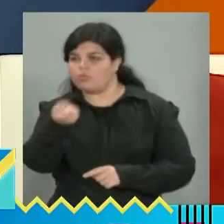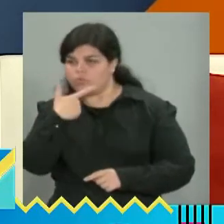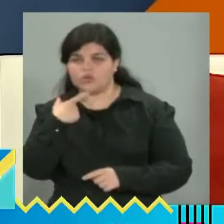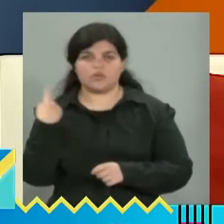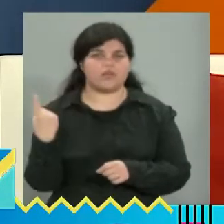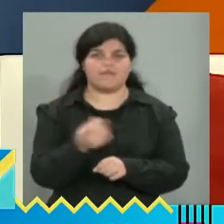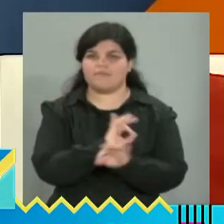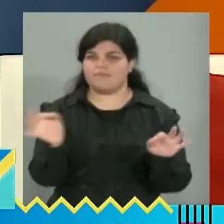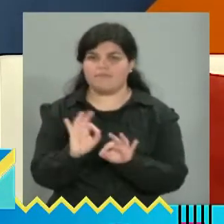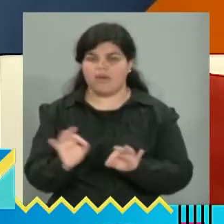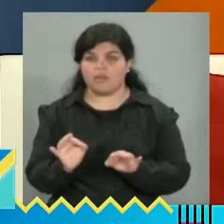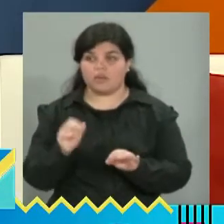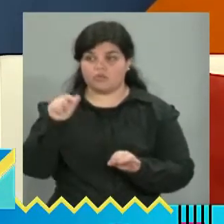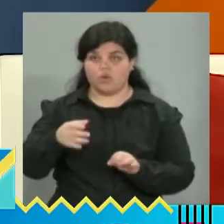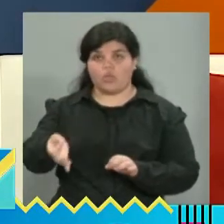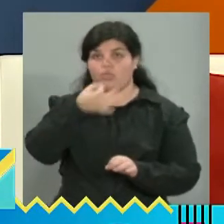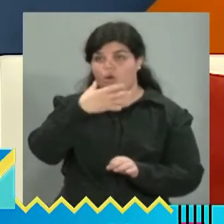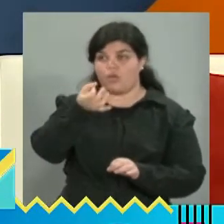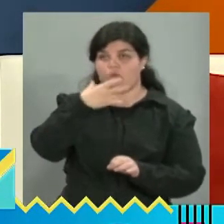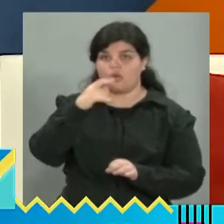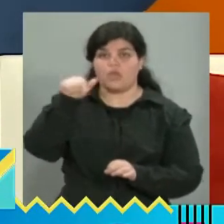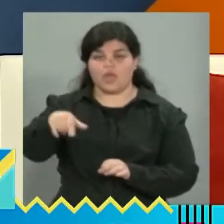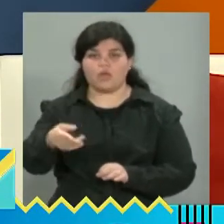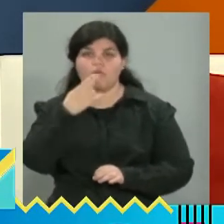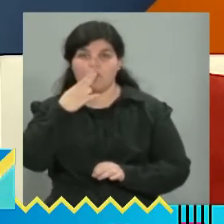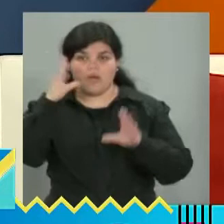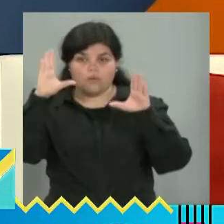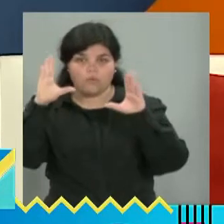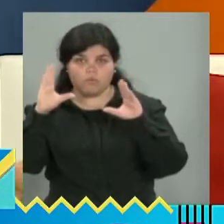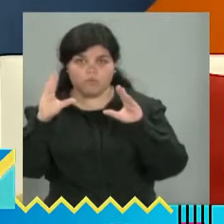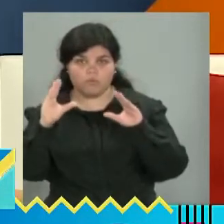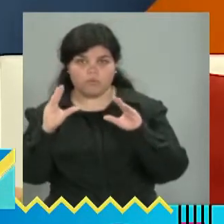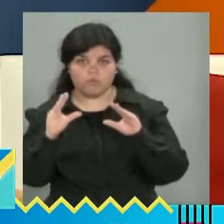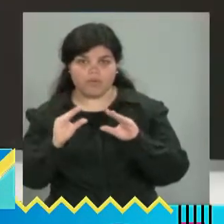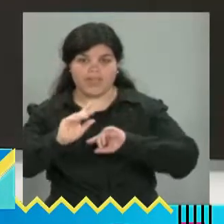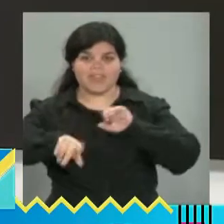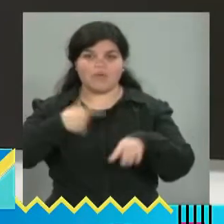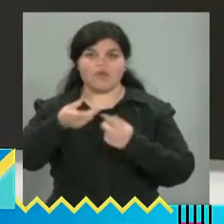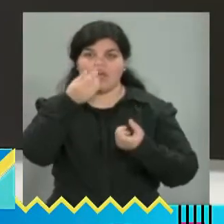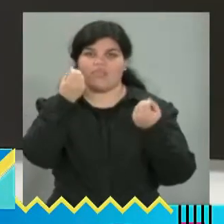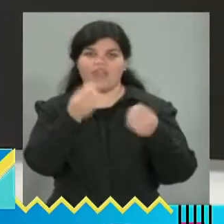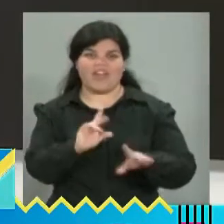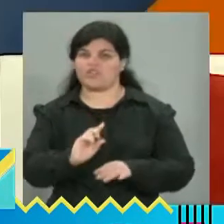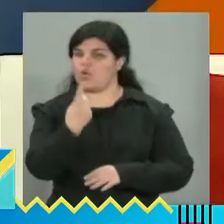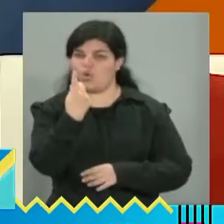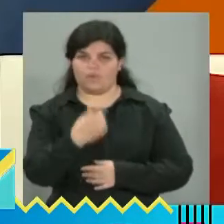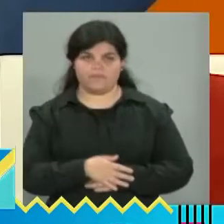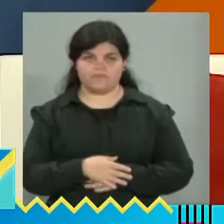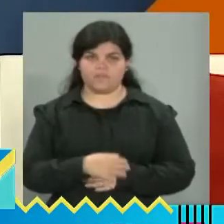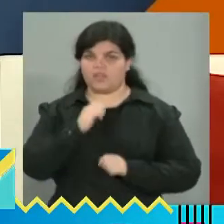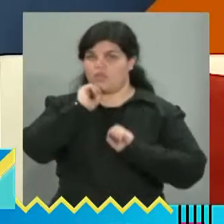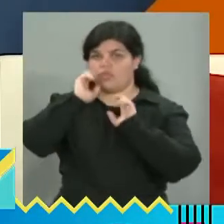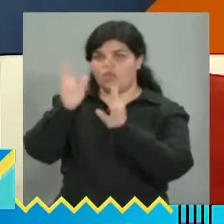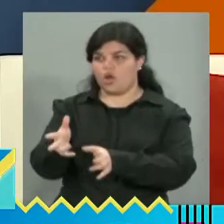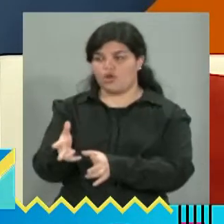yo le prescribo la droga, mientras tanto el paciente va a fumar menos y posiblemente tenga altas chances de dejar de fumar. Diciéndole que no lo voy a hacer y tenemos